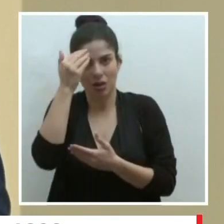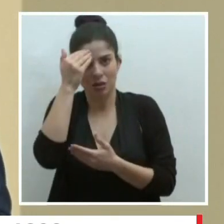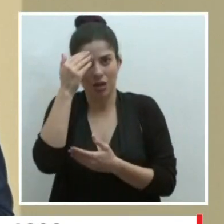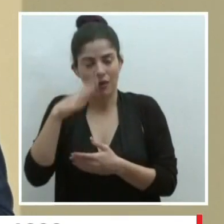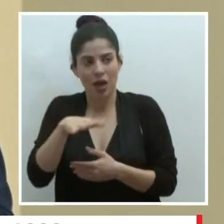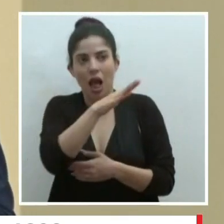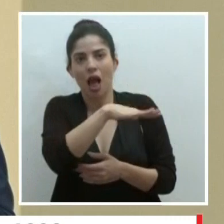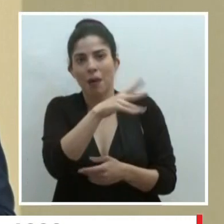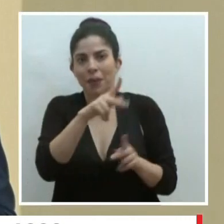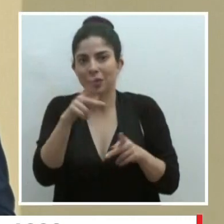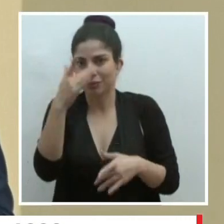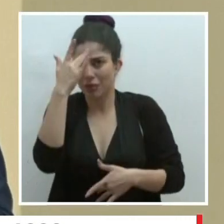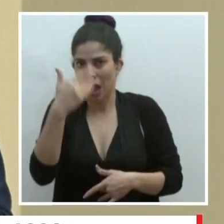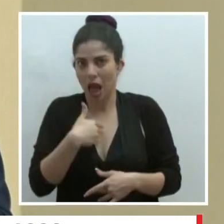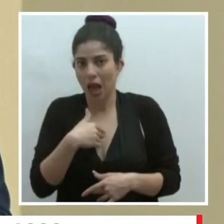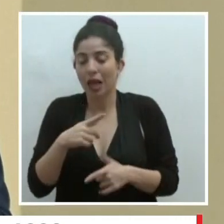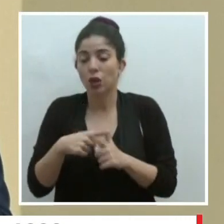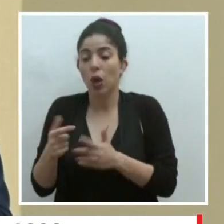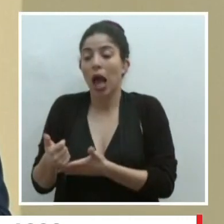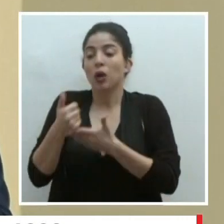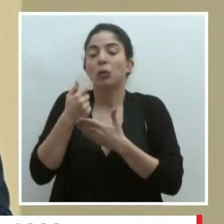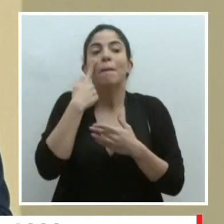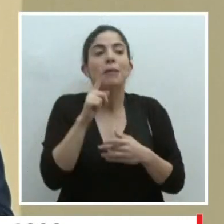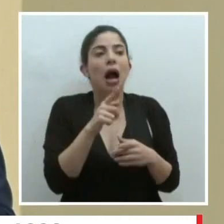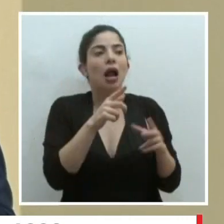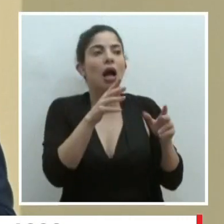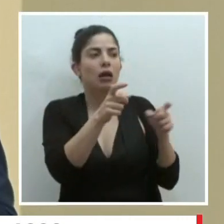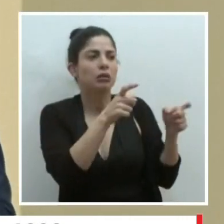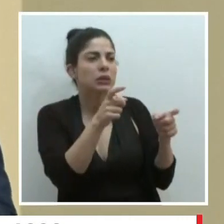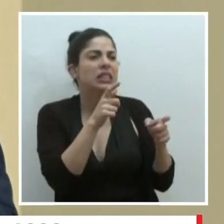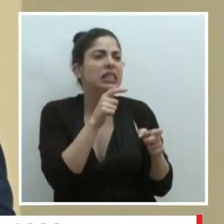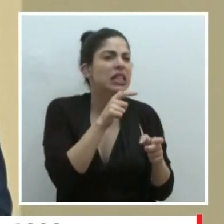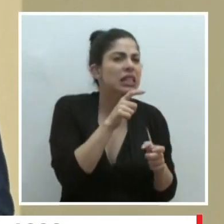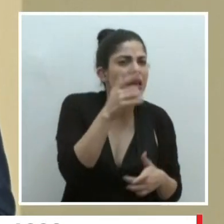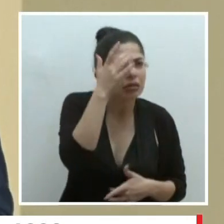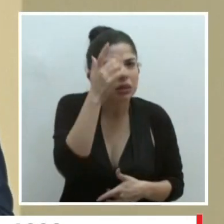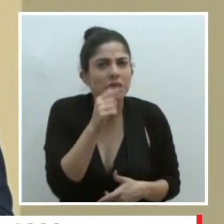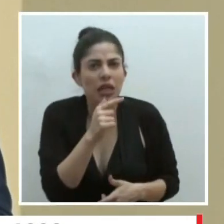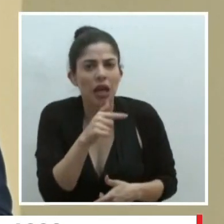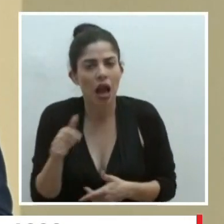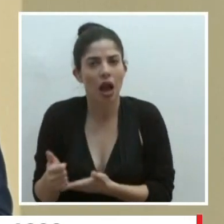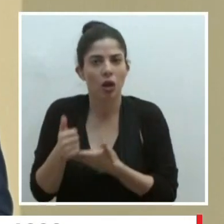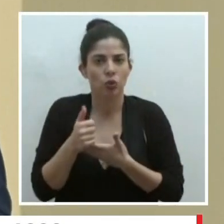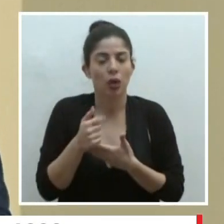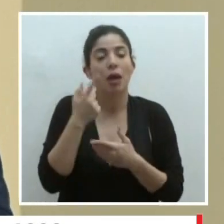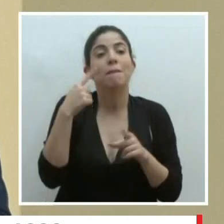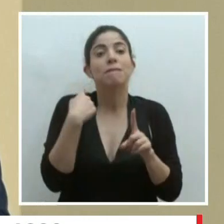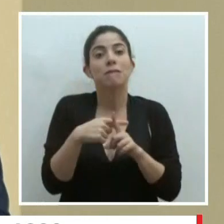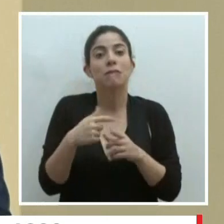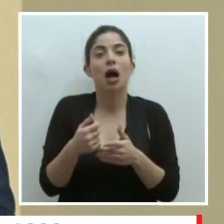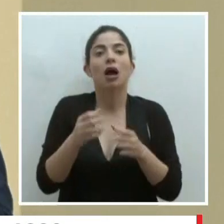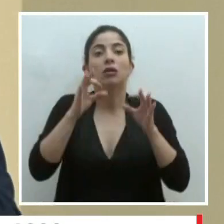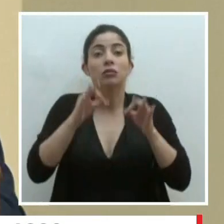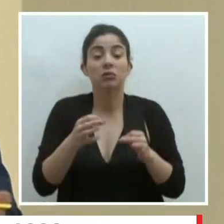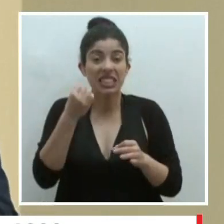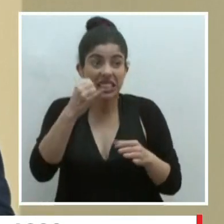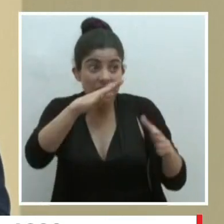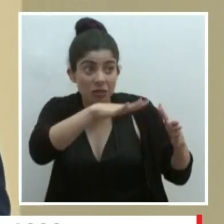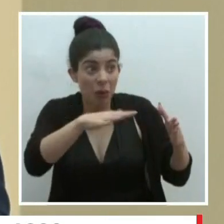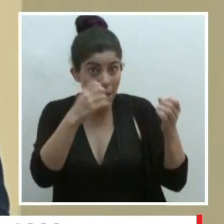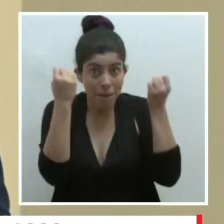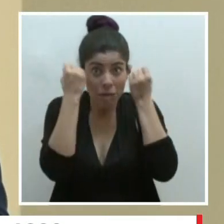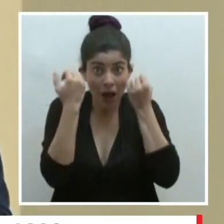ayudar eventualmente en todas las medidas de contención y pues eventualmente también tomar la decisión de que si Pavas ya